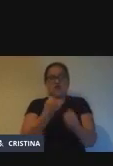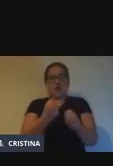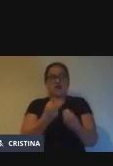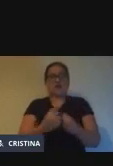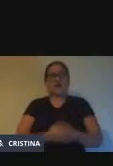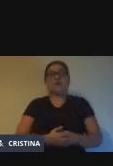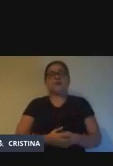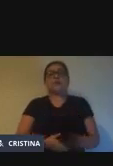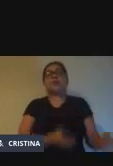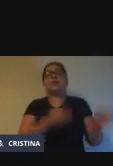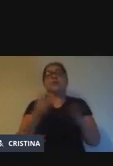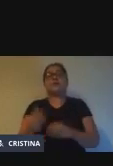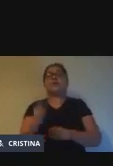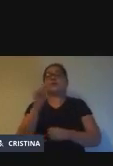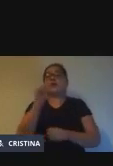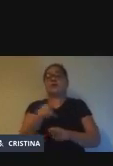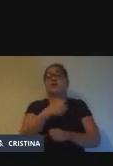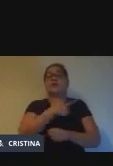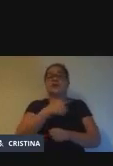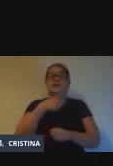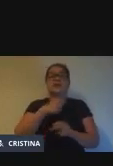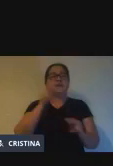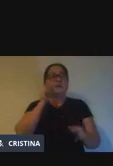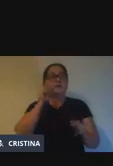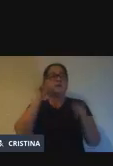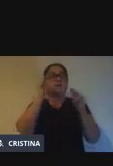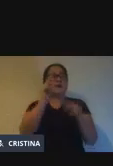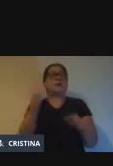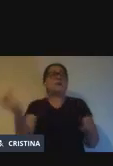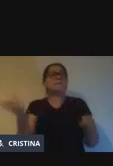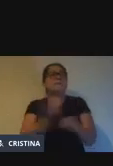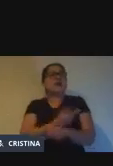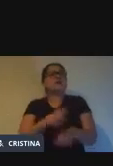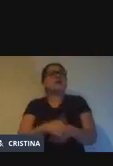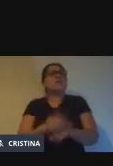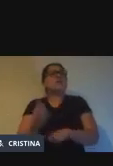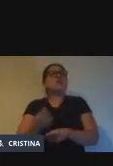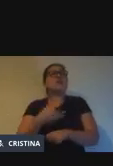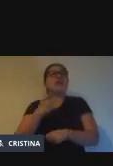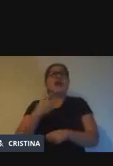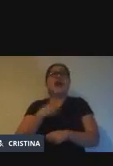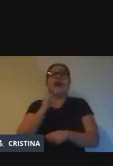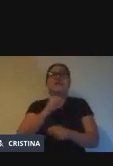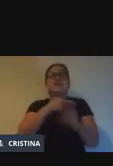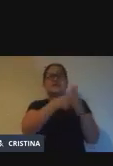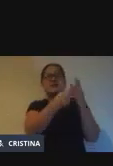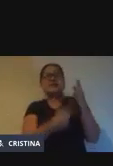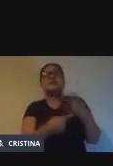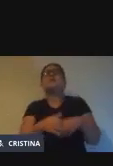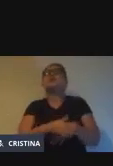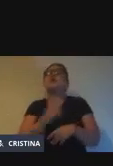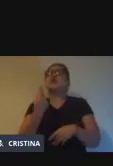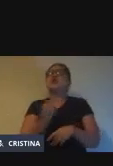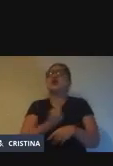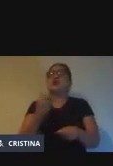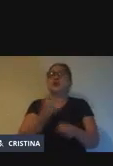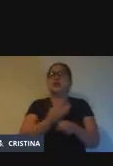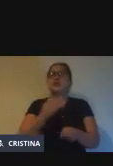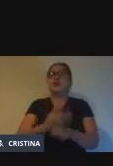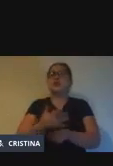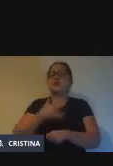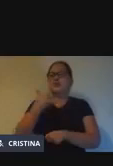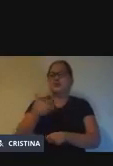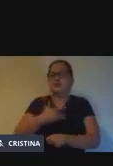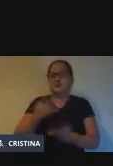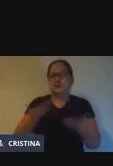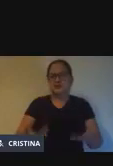tendremos que abordar por qué nos sentimos de esta manera, por qué tenemos estas emociones en este momento. Y es que